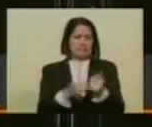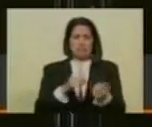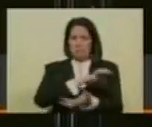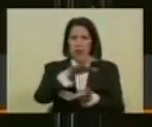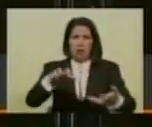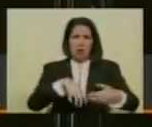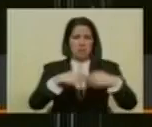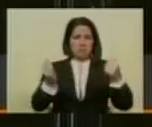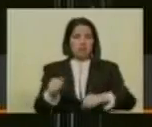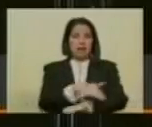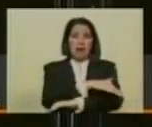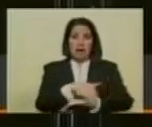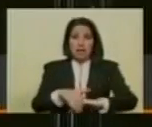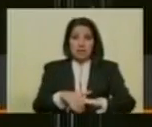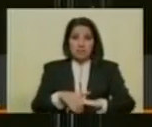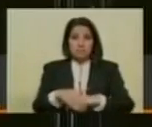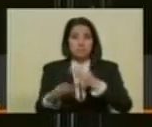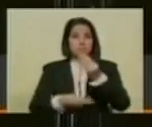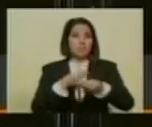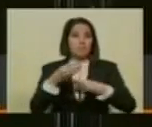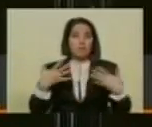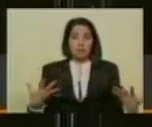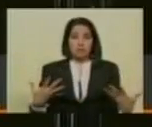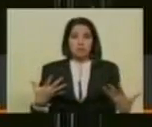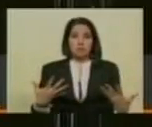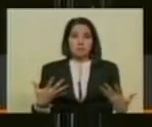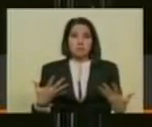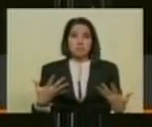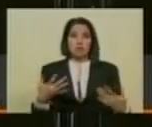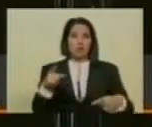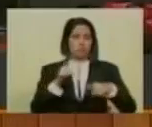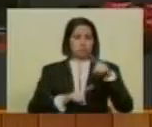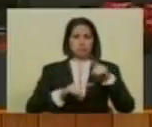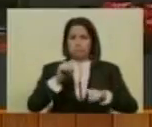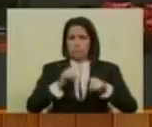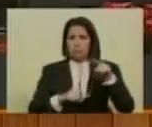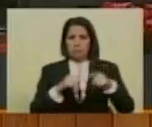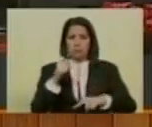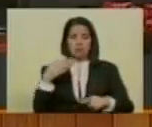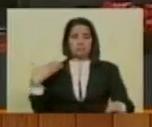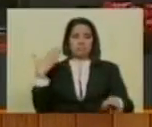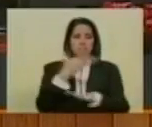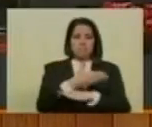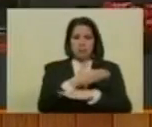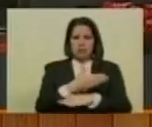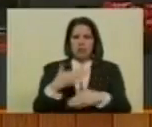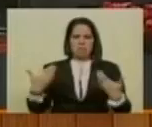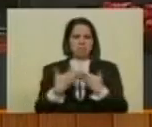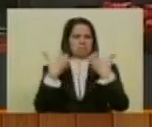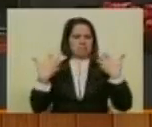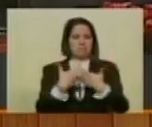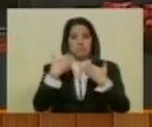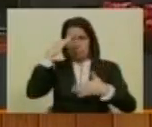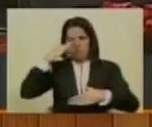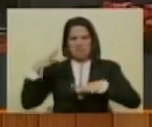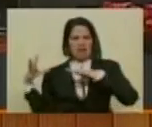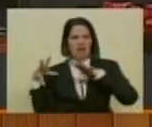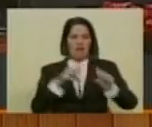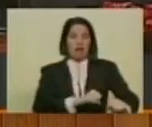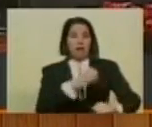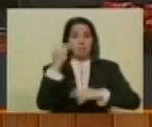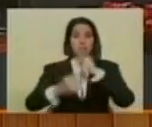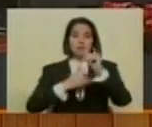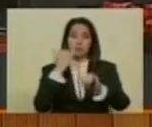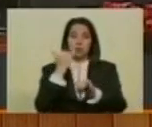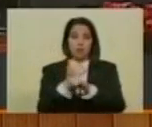ciudades que provocara las condiciones para una intervención militar internacional.